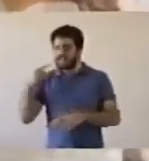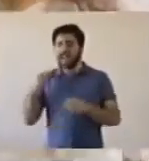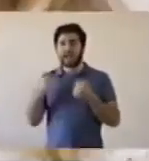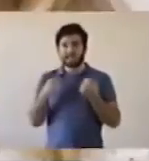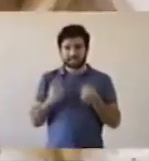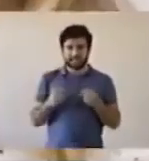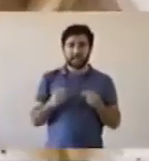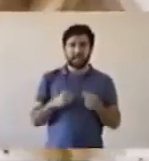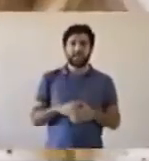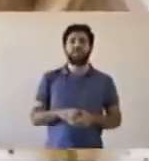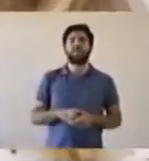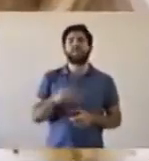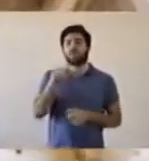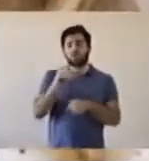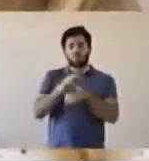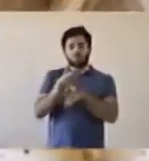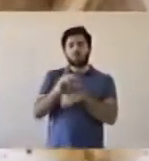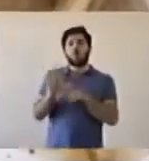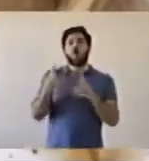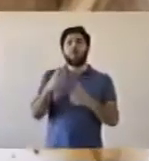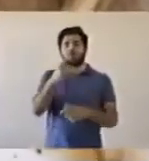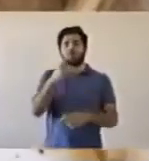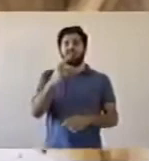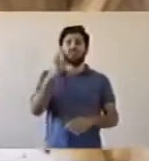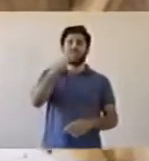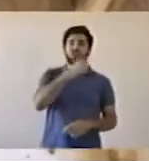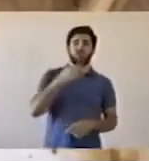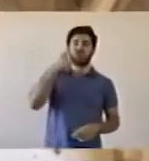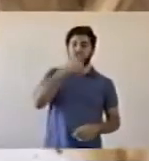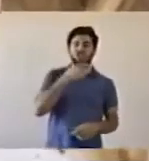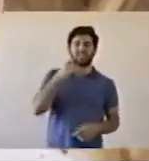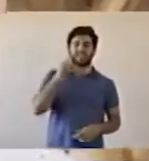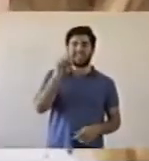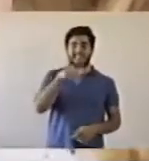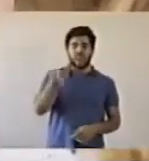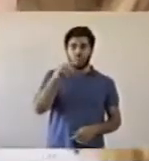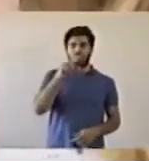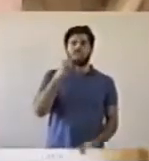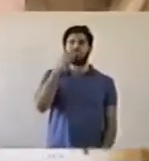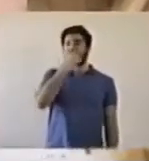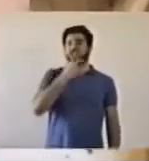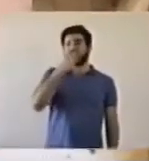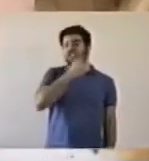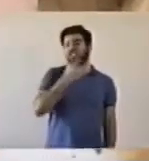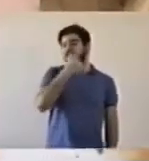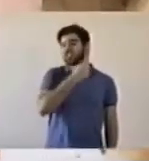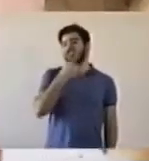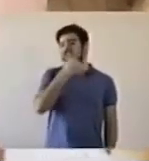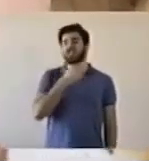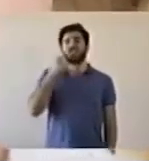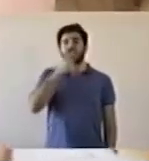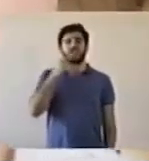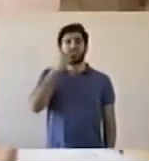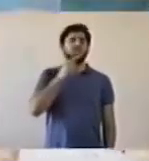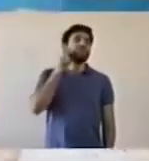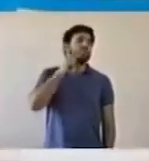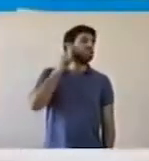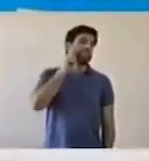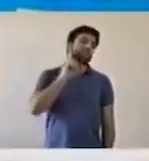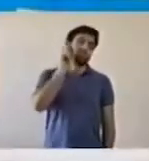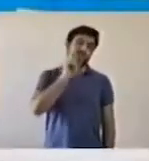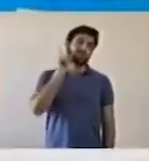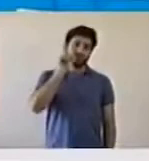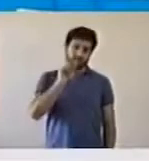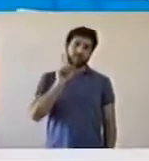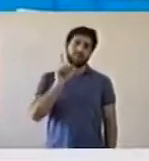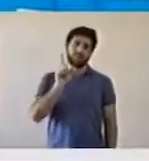hacerlo. La técnica de cepillado más aconsejada es la circular. Se trata de una técnica que consiste en realizar movimientos circulares a